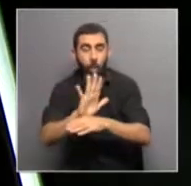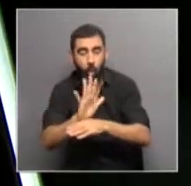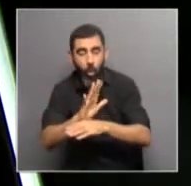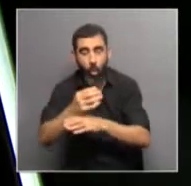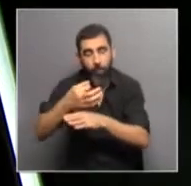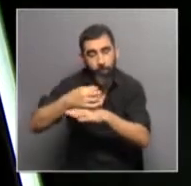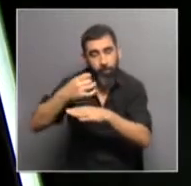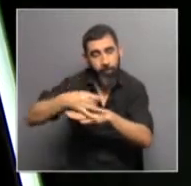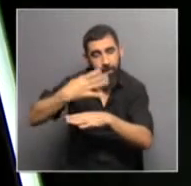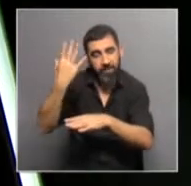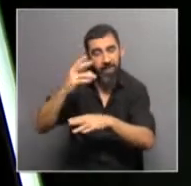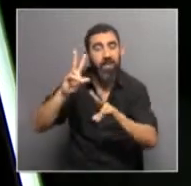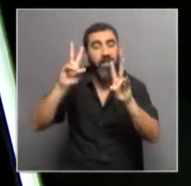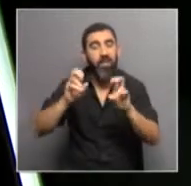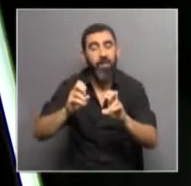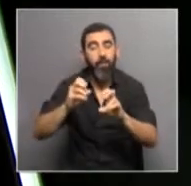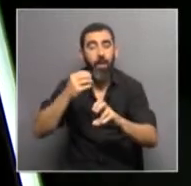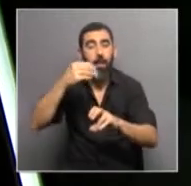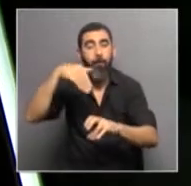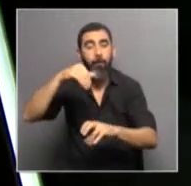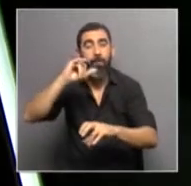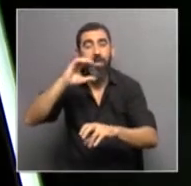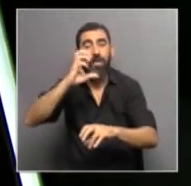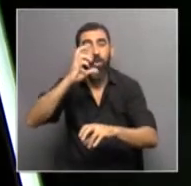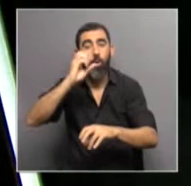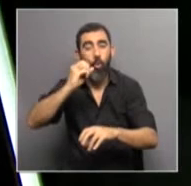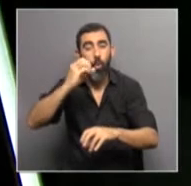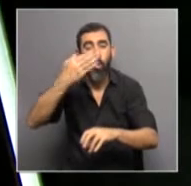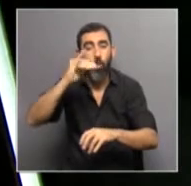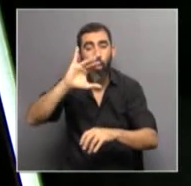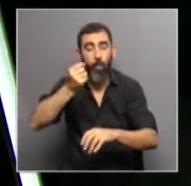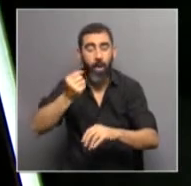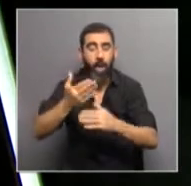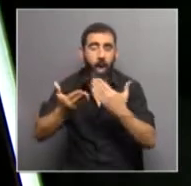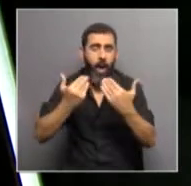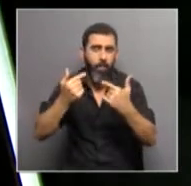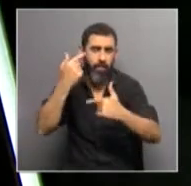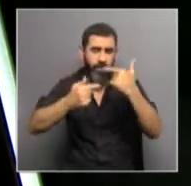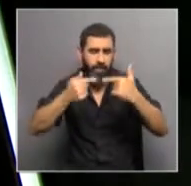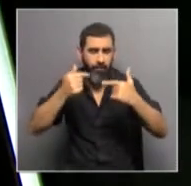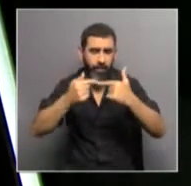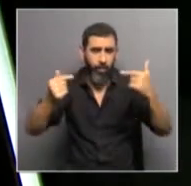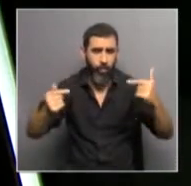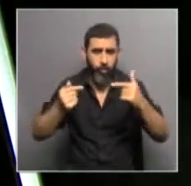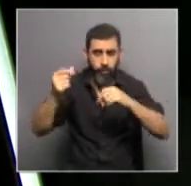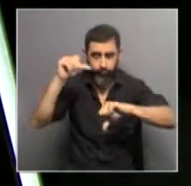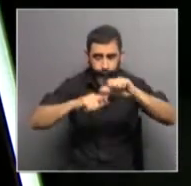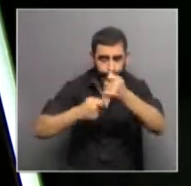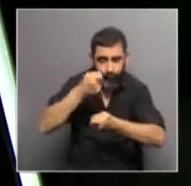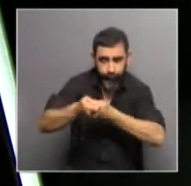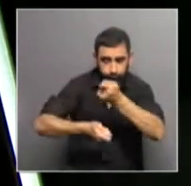innovación y productos relacionados con el microbioma. Y hablamos, por ejemplo, de prebióticos, de probióticos y